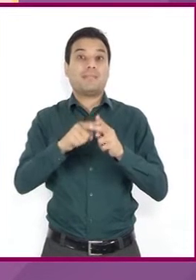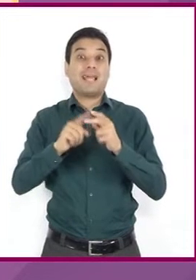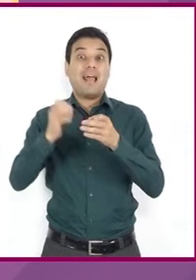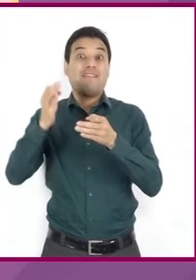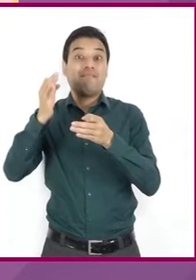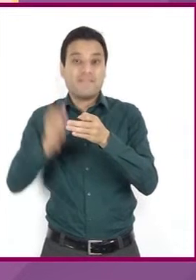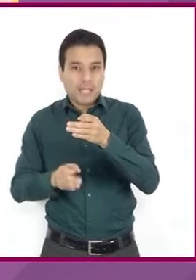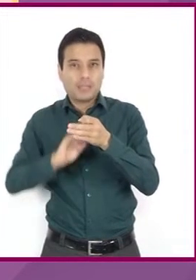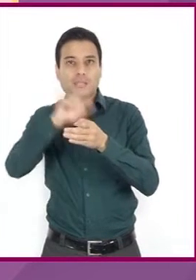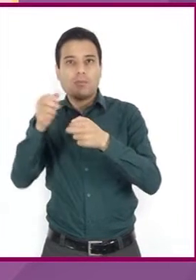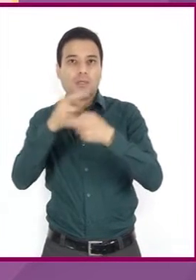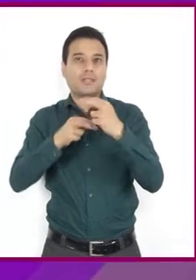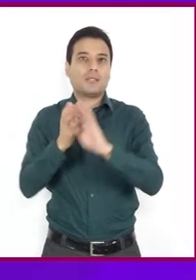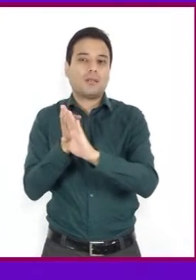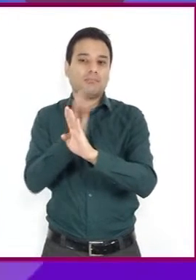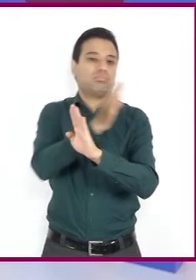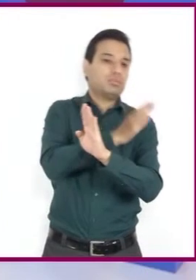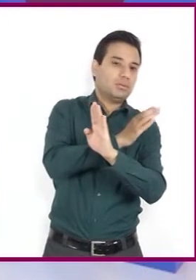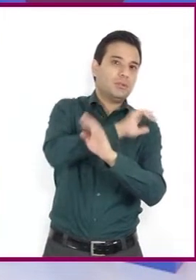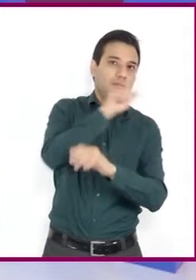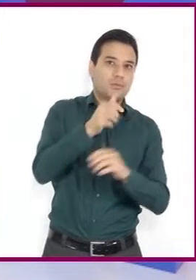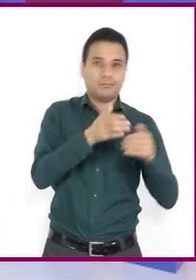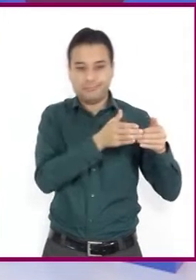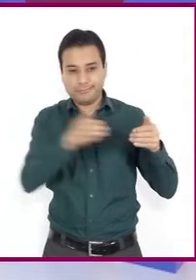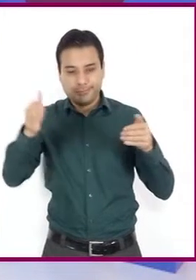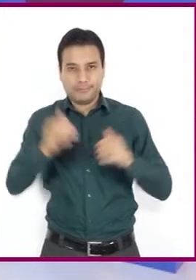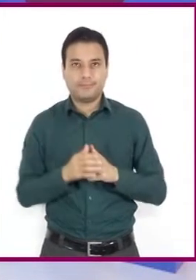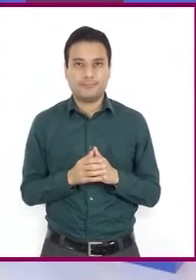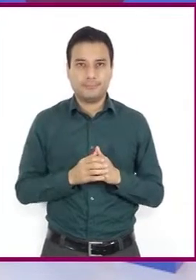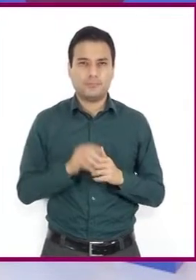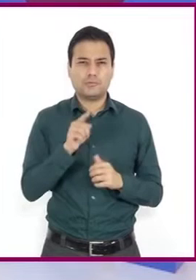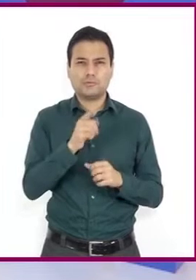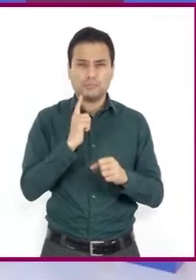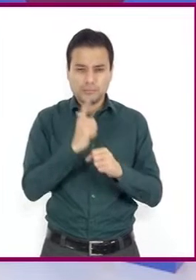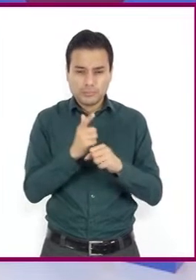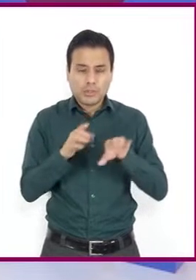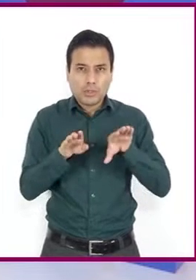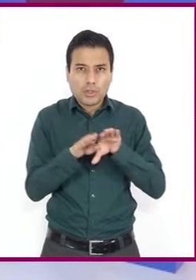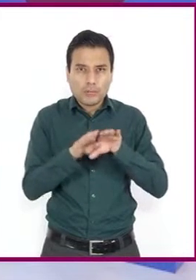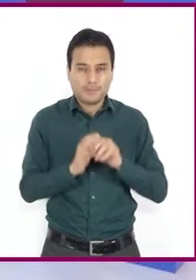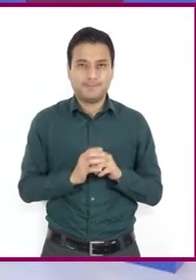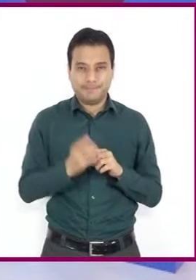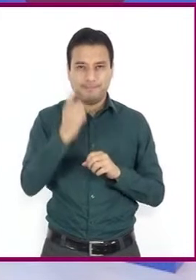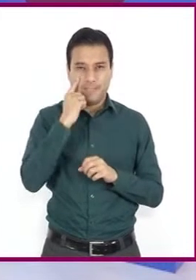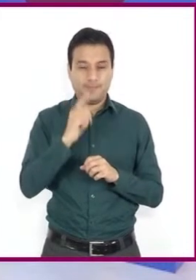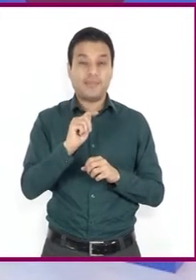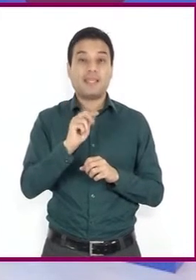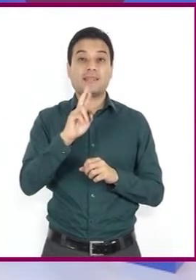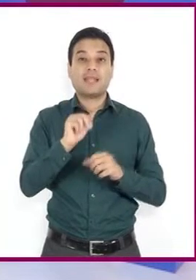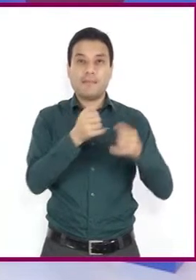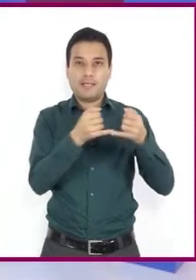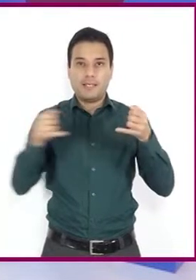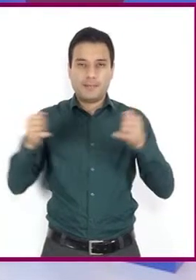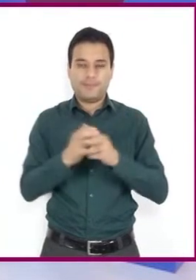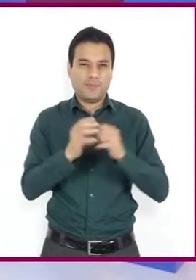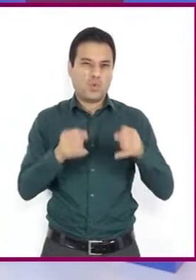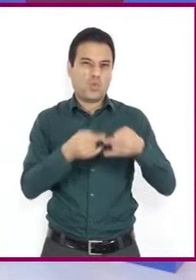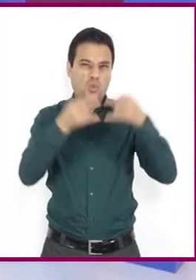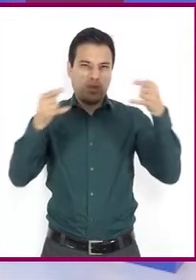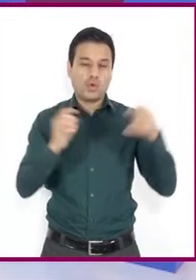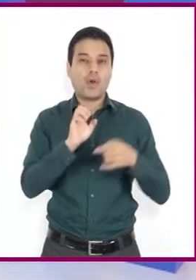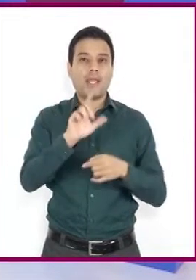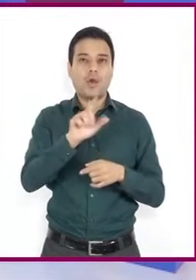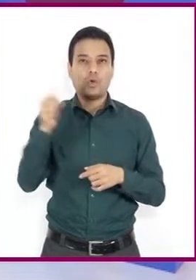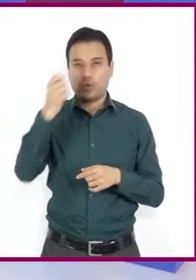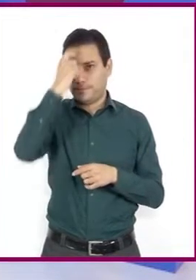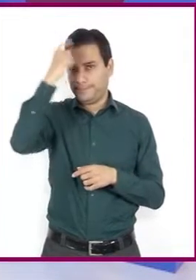desenlace. Para identificar la trama lineal, leamos un fragmento del cuento El Otro, escrito por